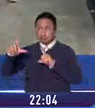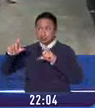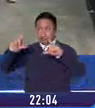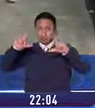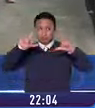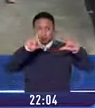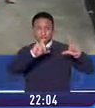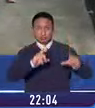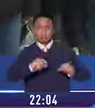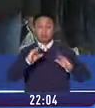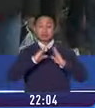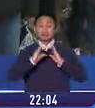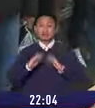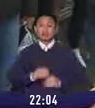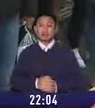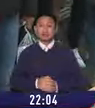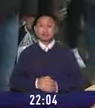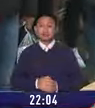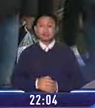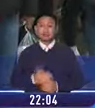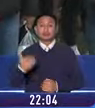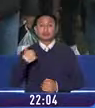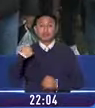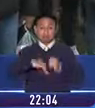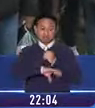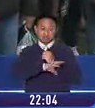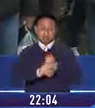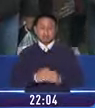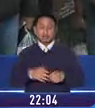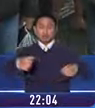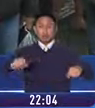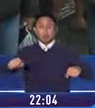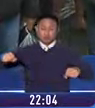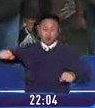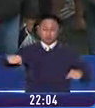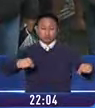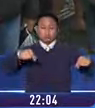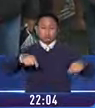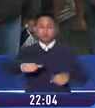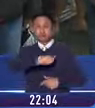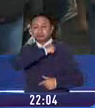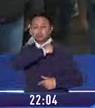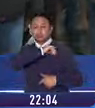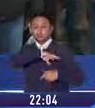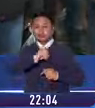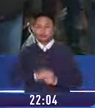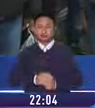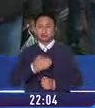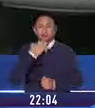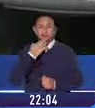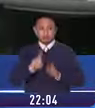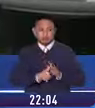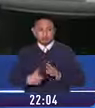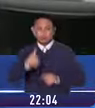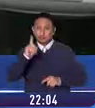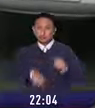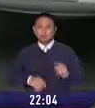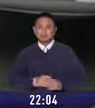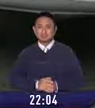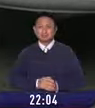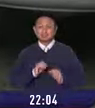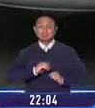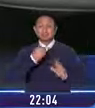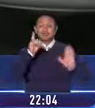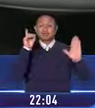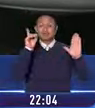de nuestros negocios y de nuestras casas tenemos a saltos vienen motos nos atracan no podemos salir ya la denuncia